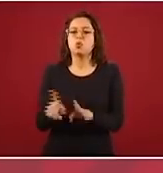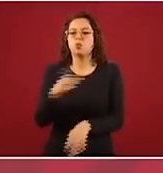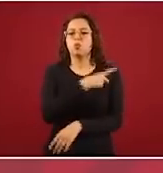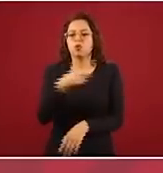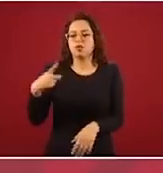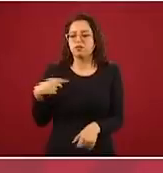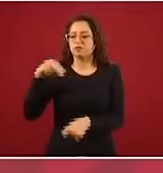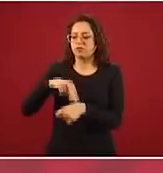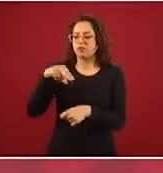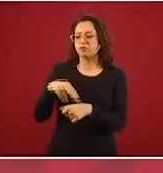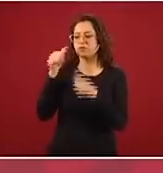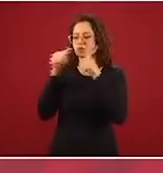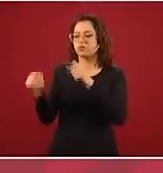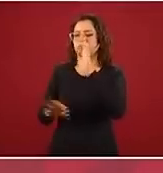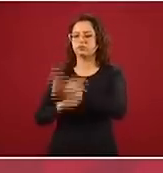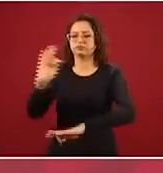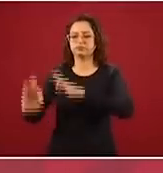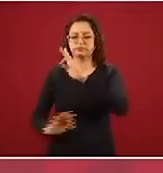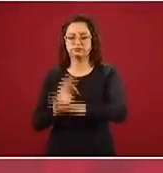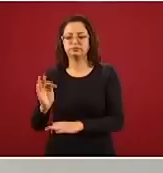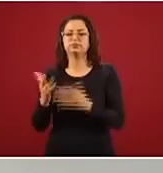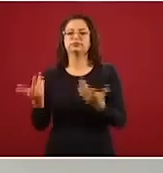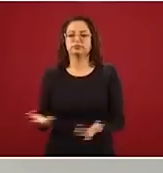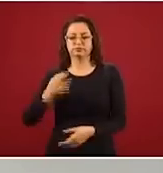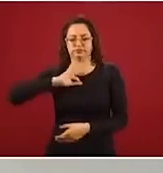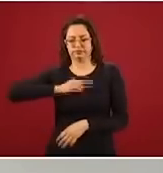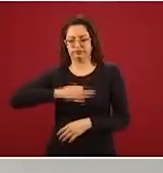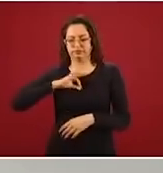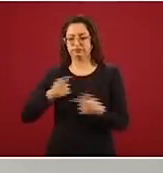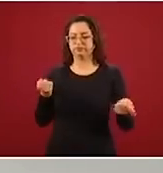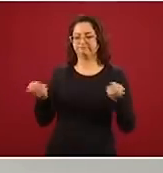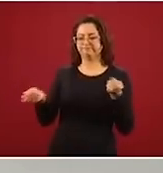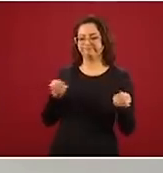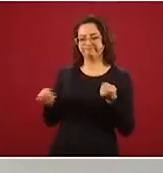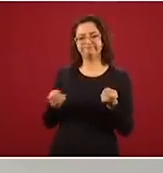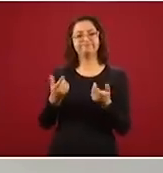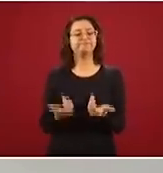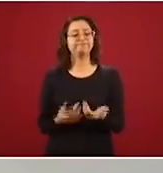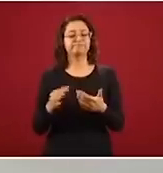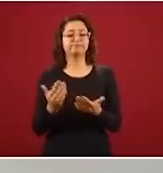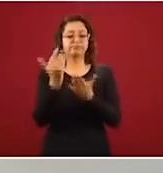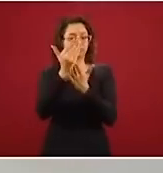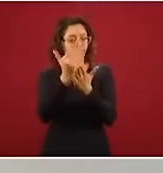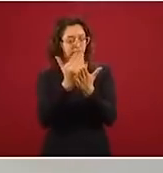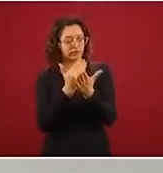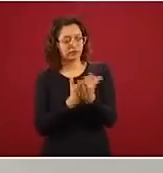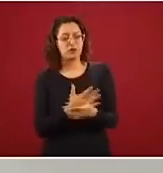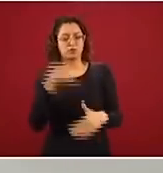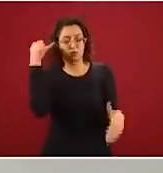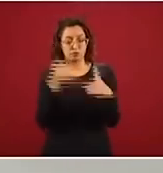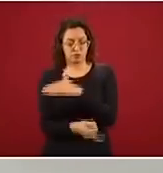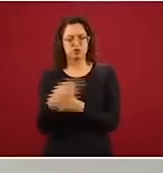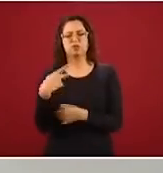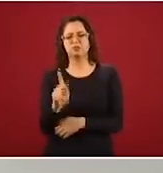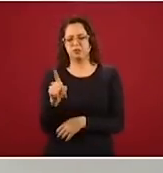manejo médico, que incluyen las medidas de control de infecciones. Es muy detallada la guía, es de carácter técnico, pero se puede entender